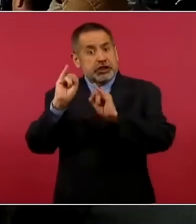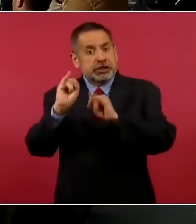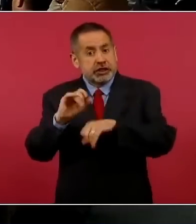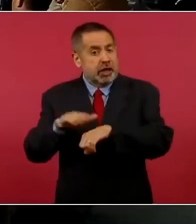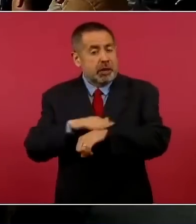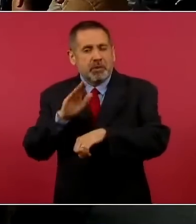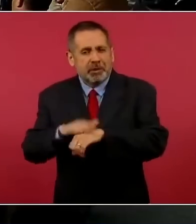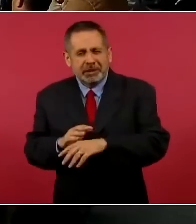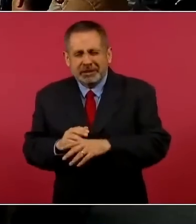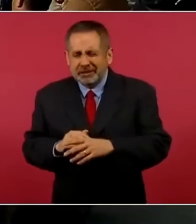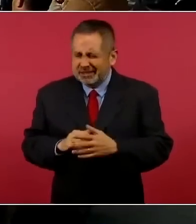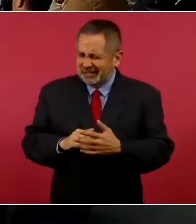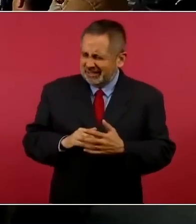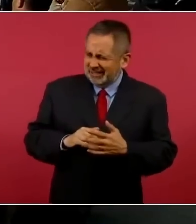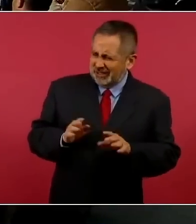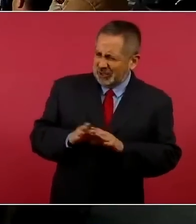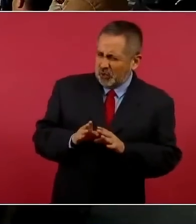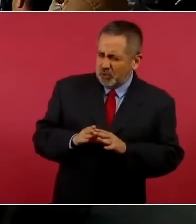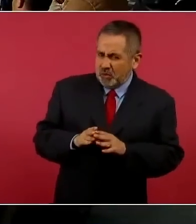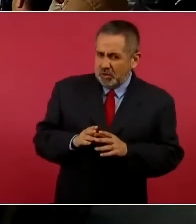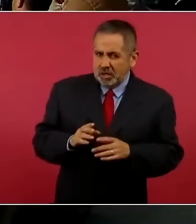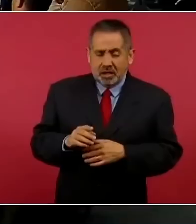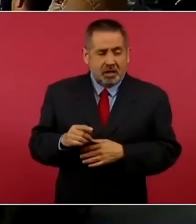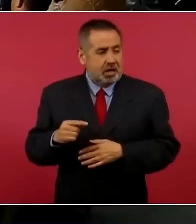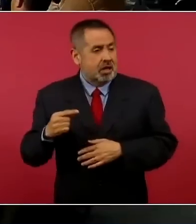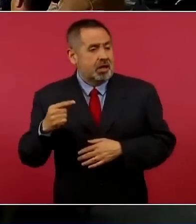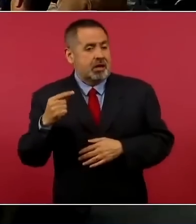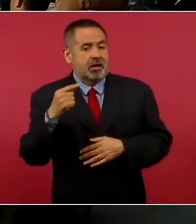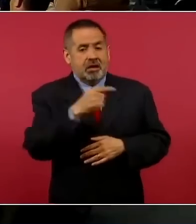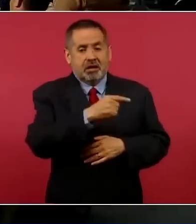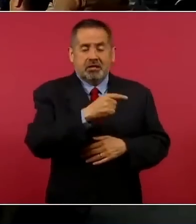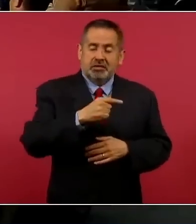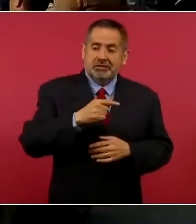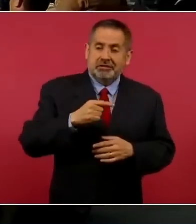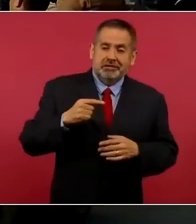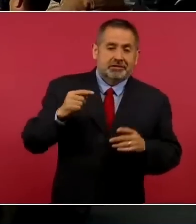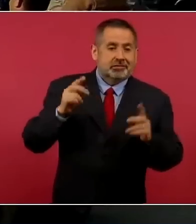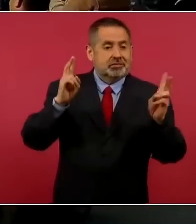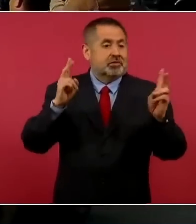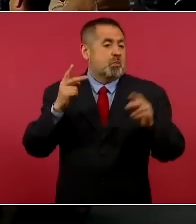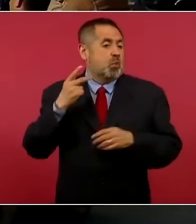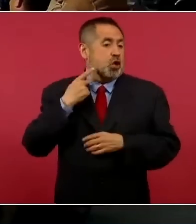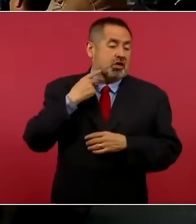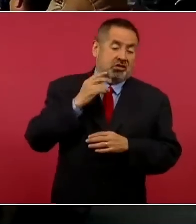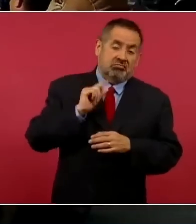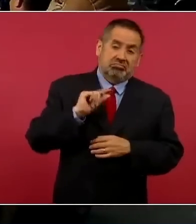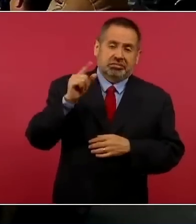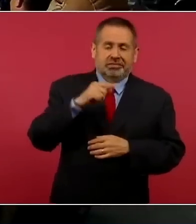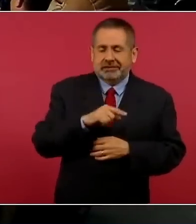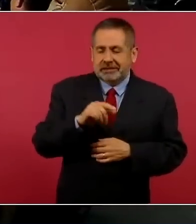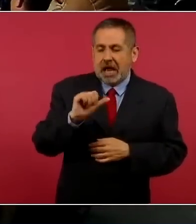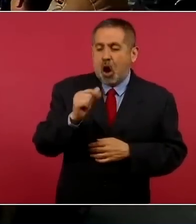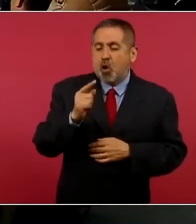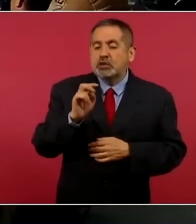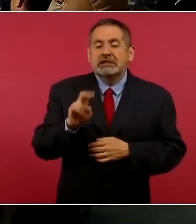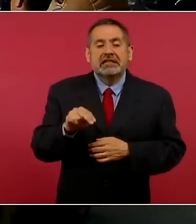Y que es un gran maestro de la política, Carstens.